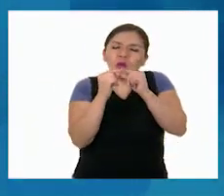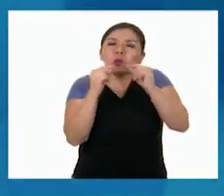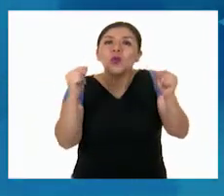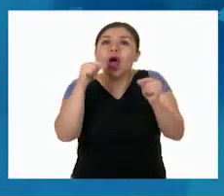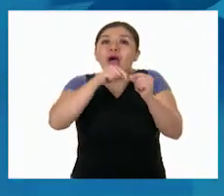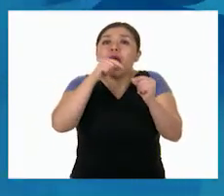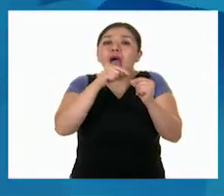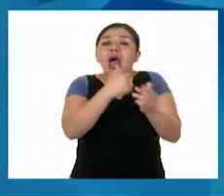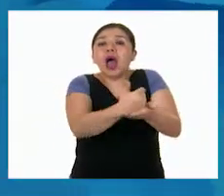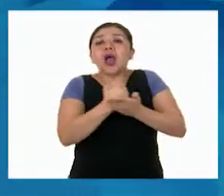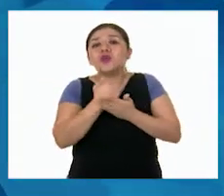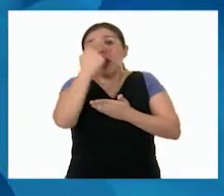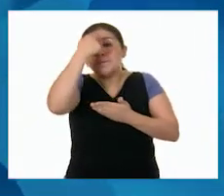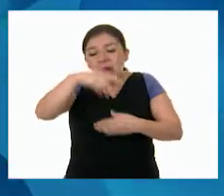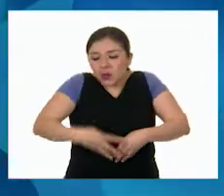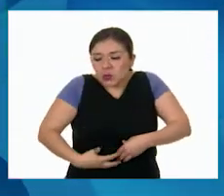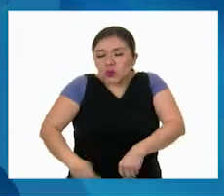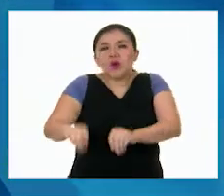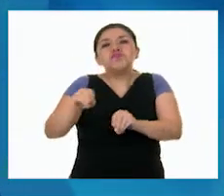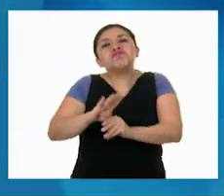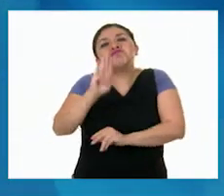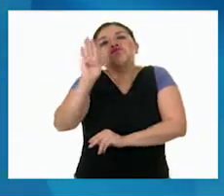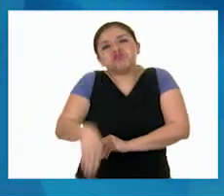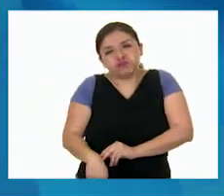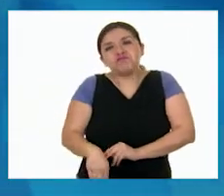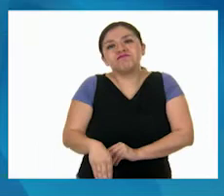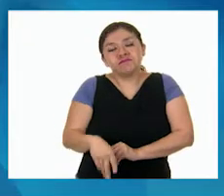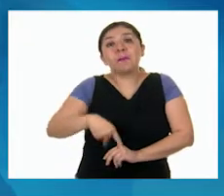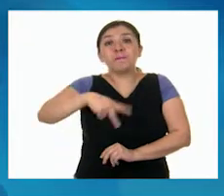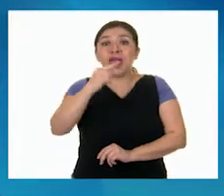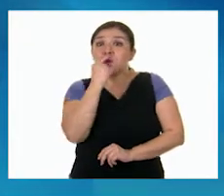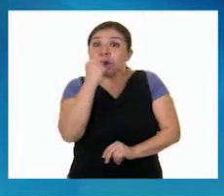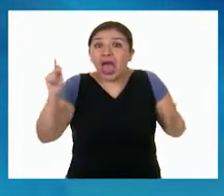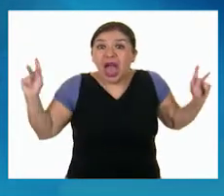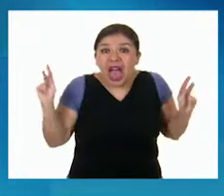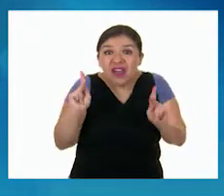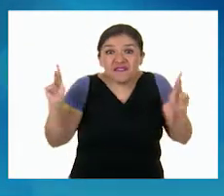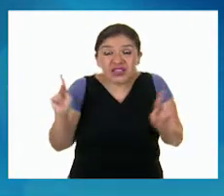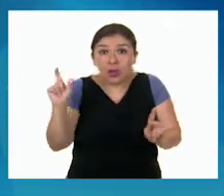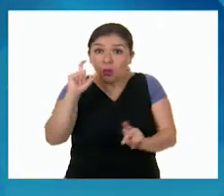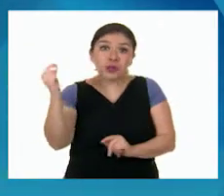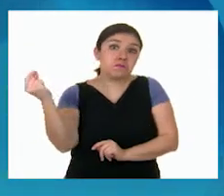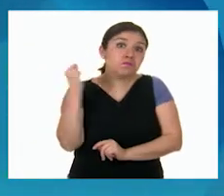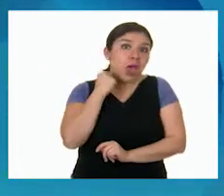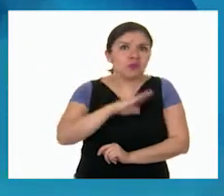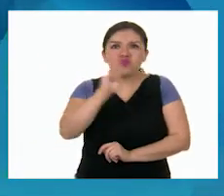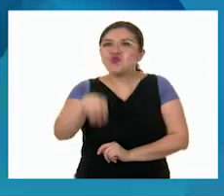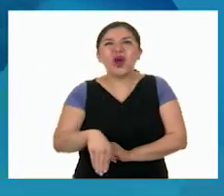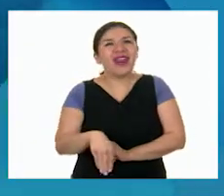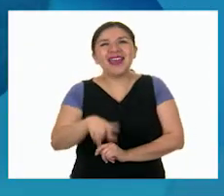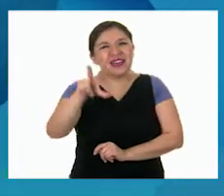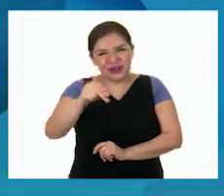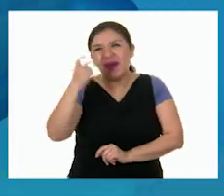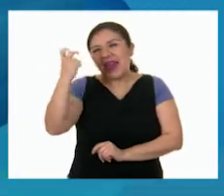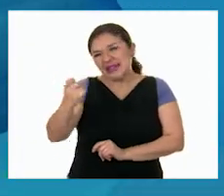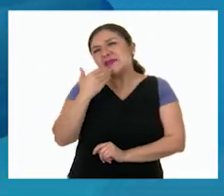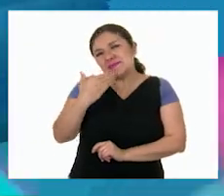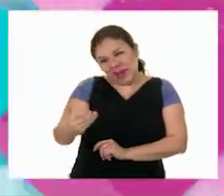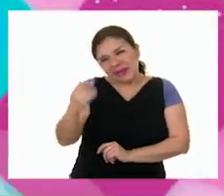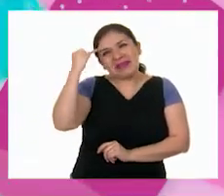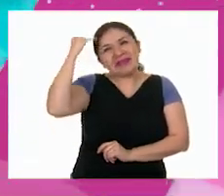él algunos órganos vitales. Pero las avispas no se mueren cuando pican. Es una buena observación,